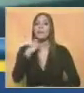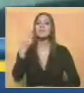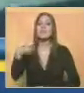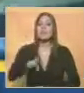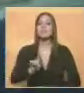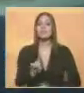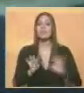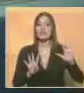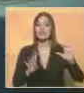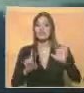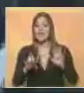y 196 heridas